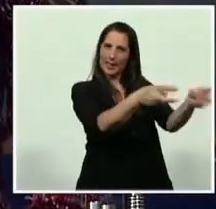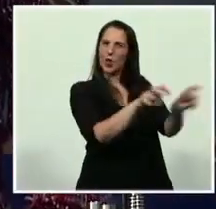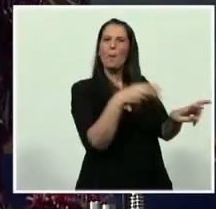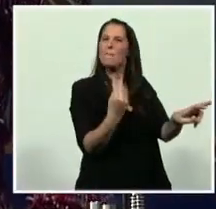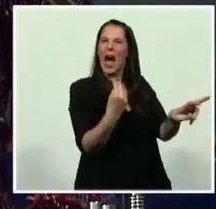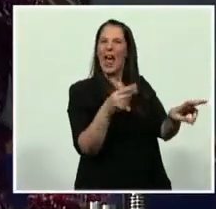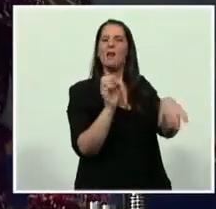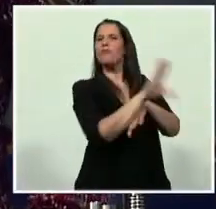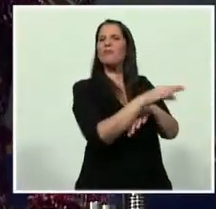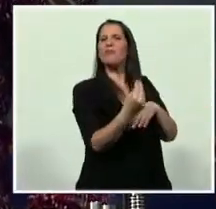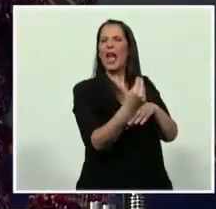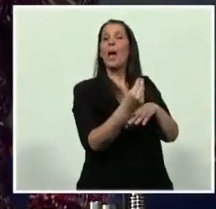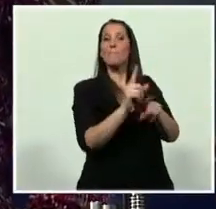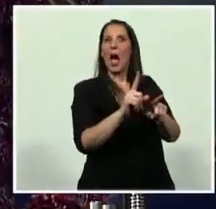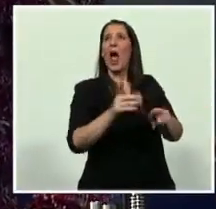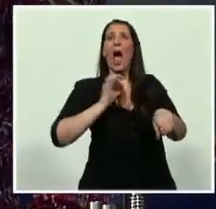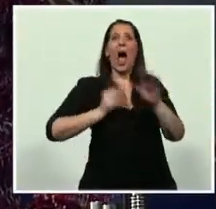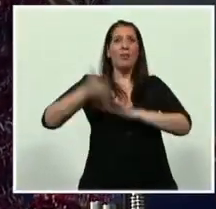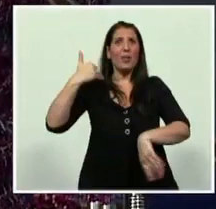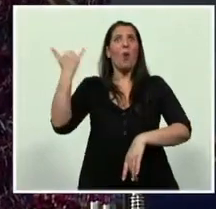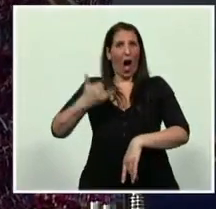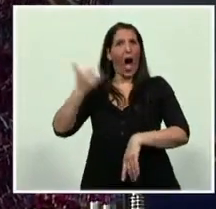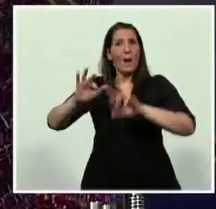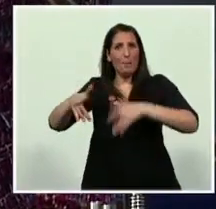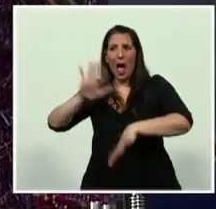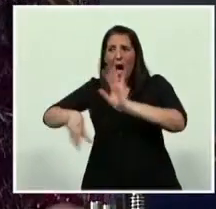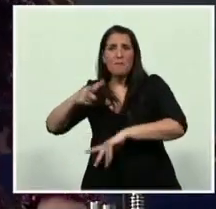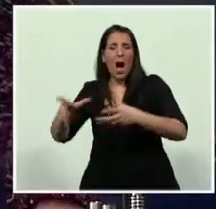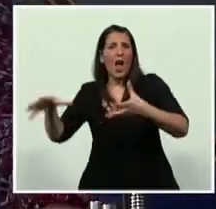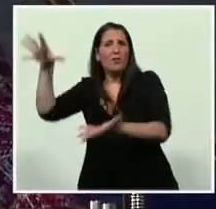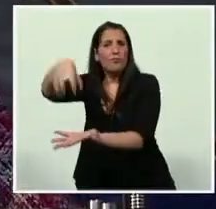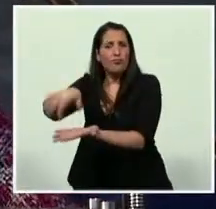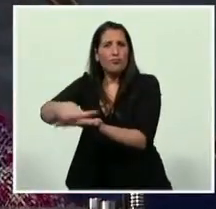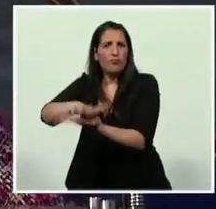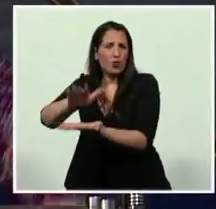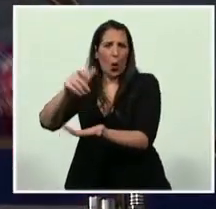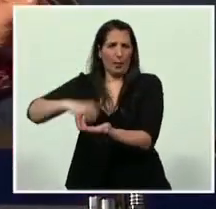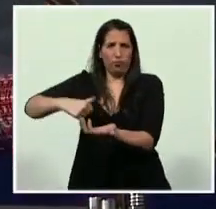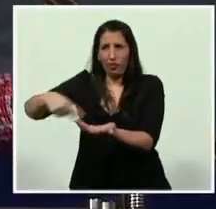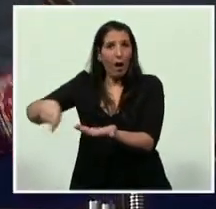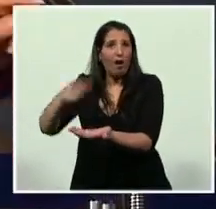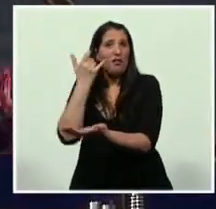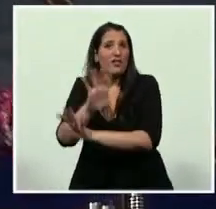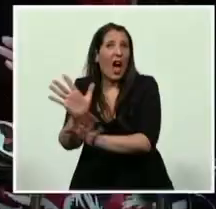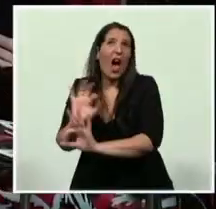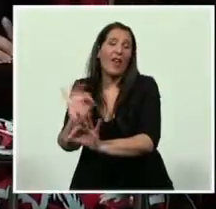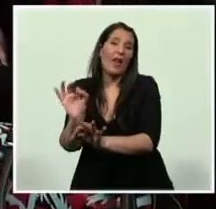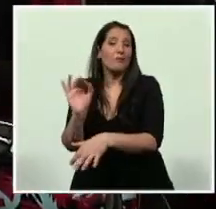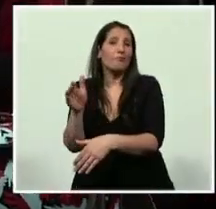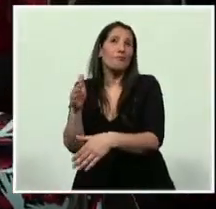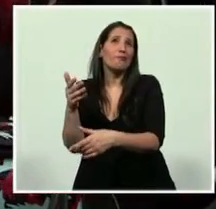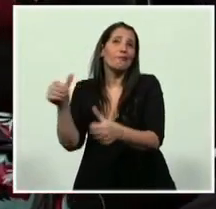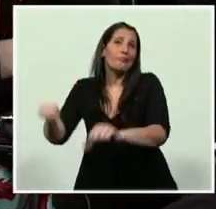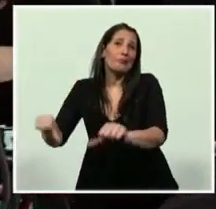recuperar la antigua obra sanitaria que había sido concesionada y que lo único que hacía